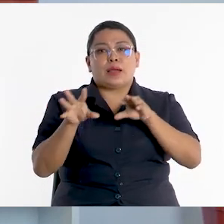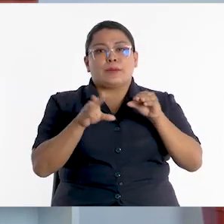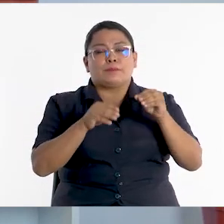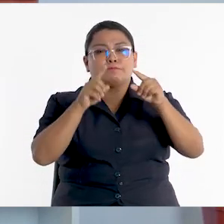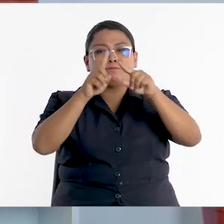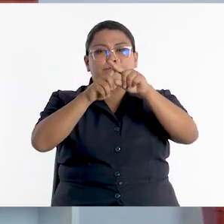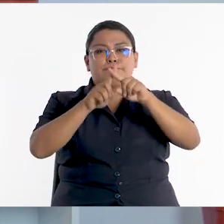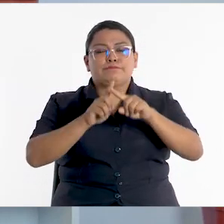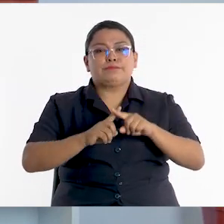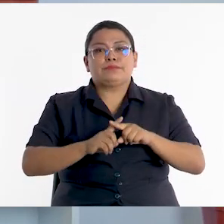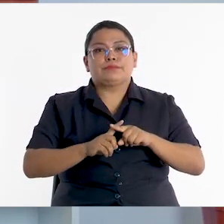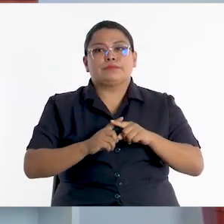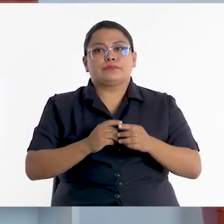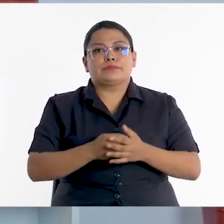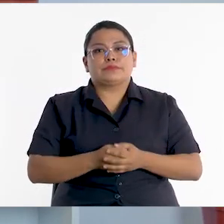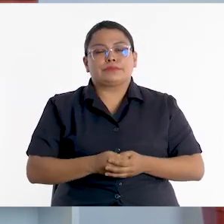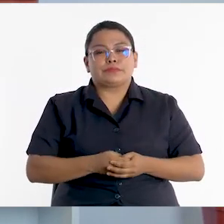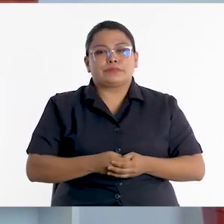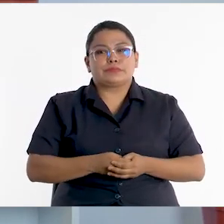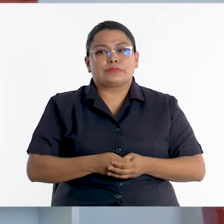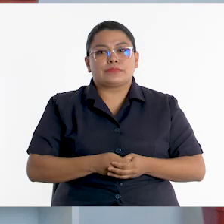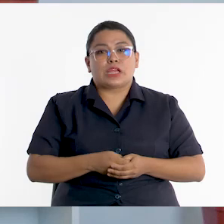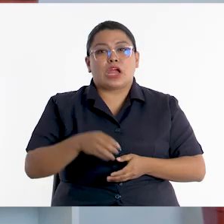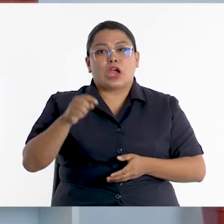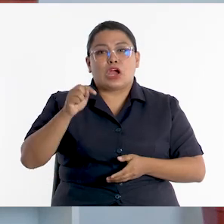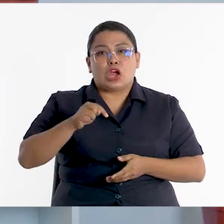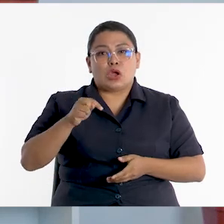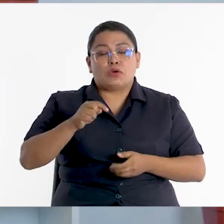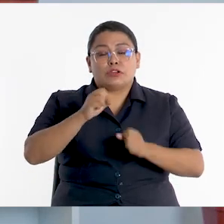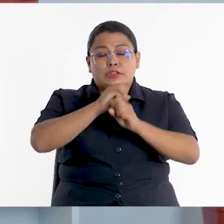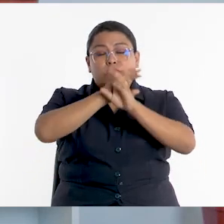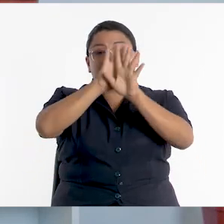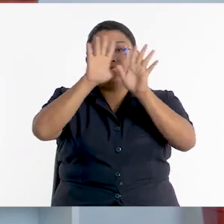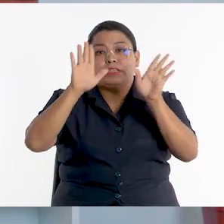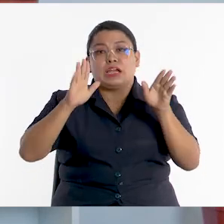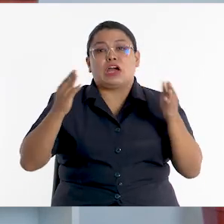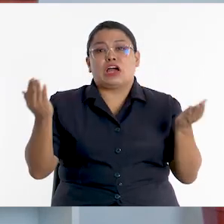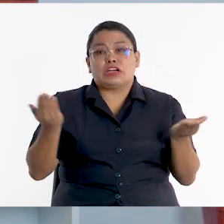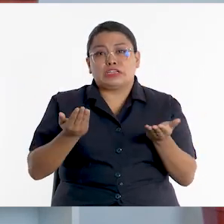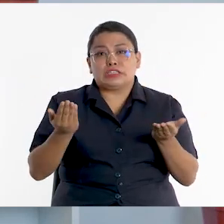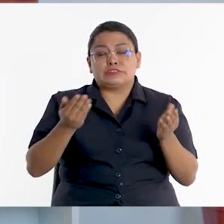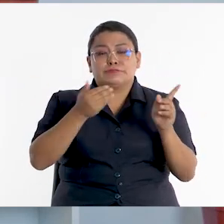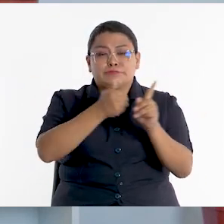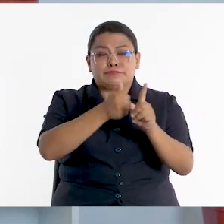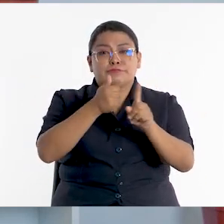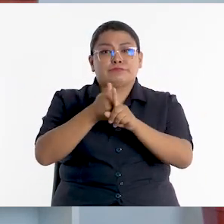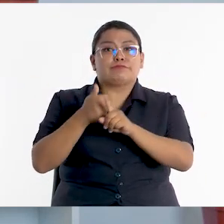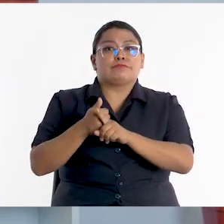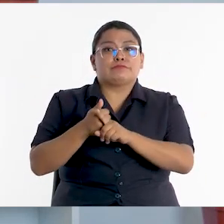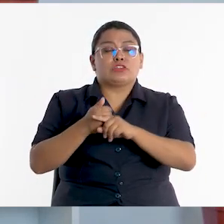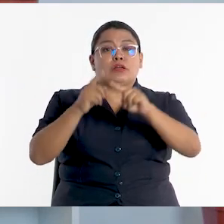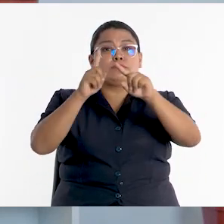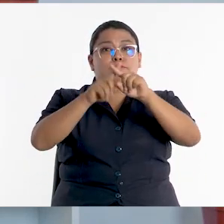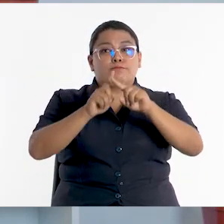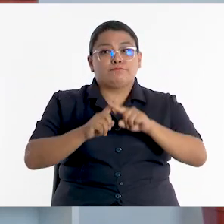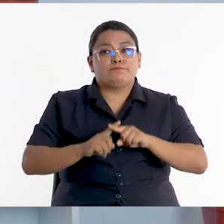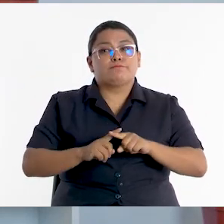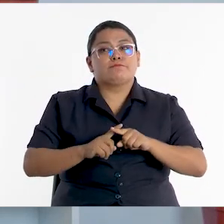aplicando las tablas de multiplicar. Ahora que me queda claro cómo se aborda cada una de las